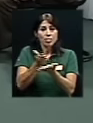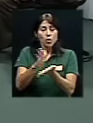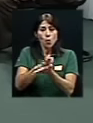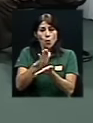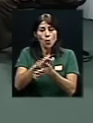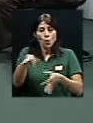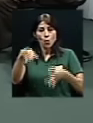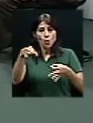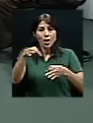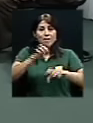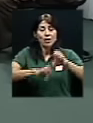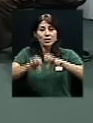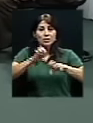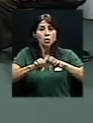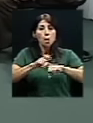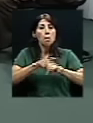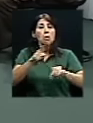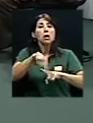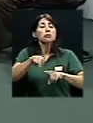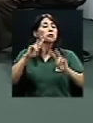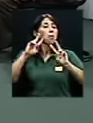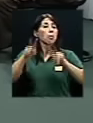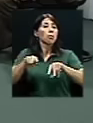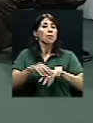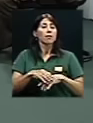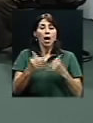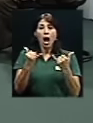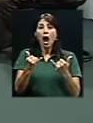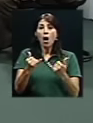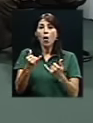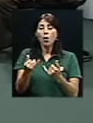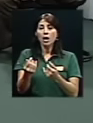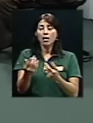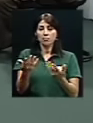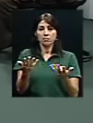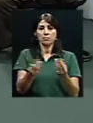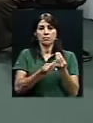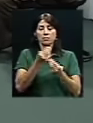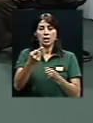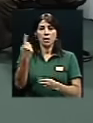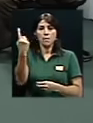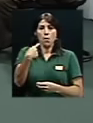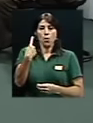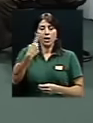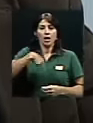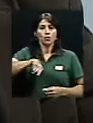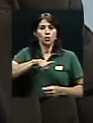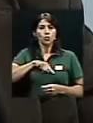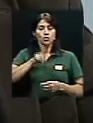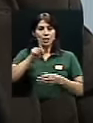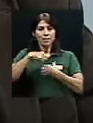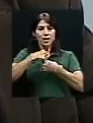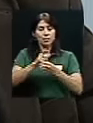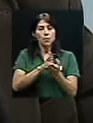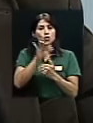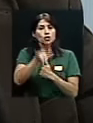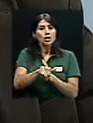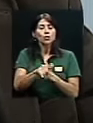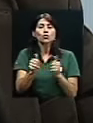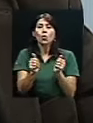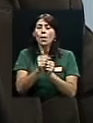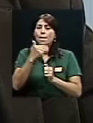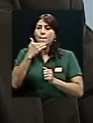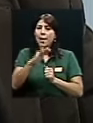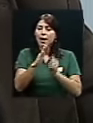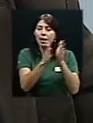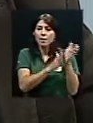ambiental estratégica y no ha querido hacerlo. Entonces ahora vienen y nos imponen a golpe de tambor proyectos con muy mala planificación